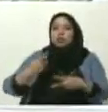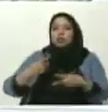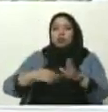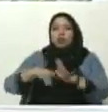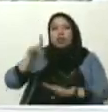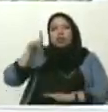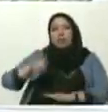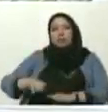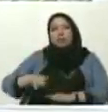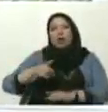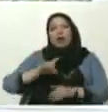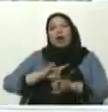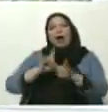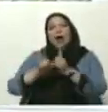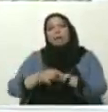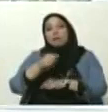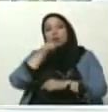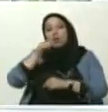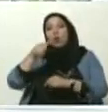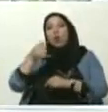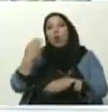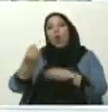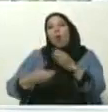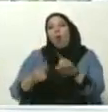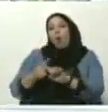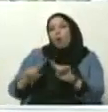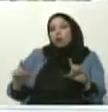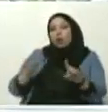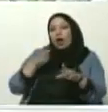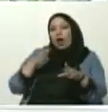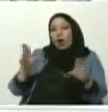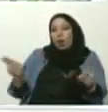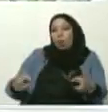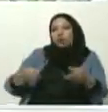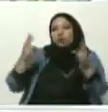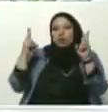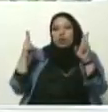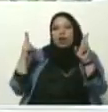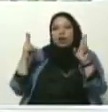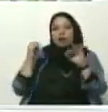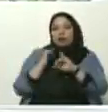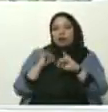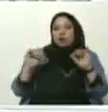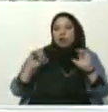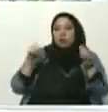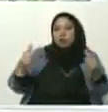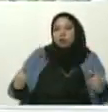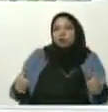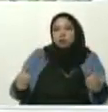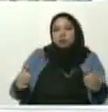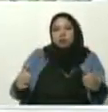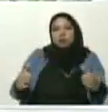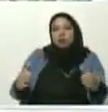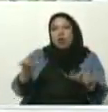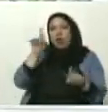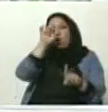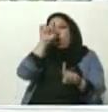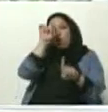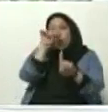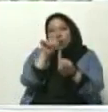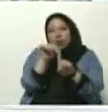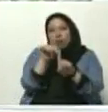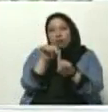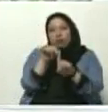también vayan abriendo otras oportunidades. El hecho de reiniciar acá es retomar un camino